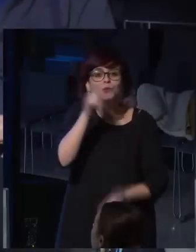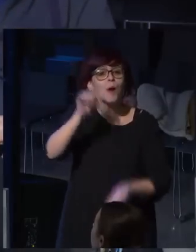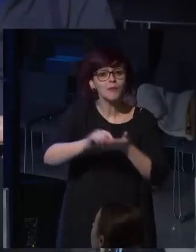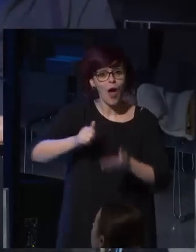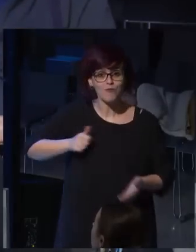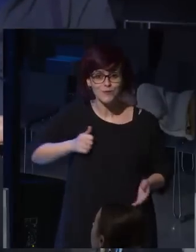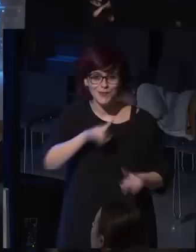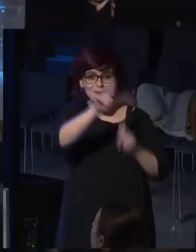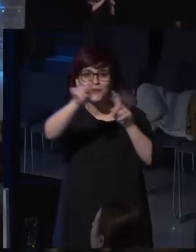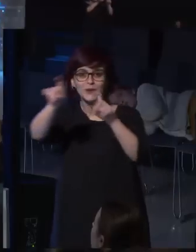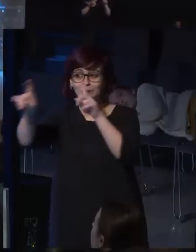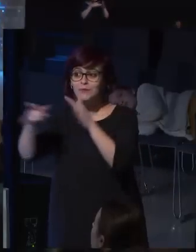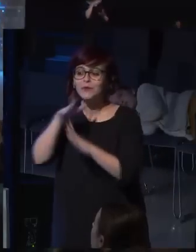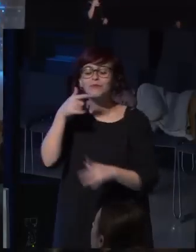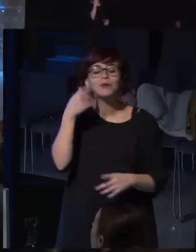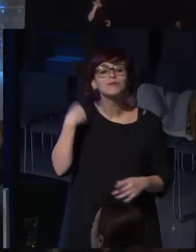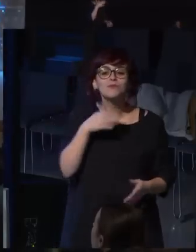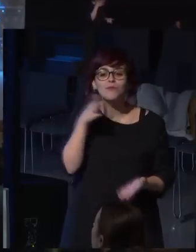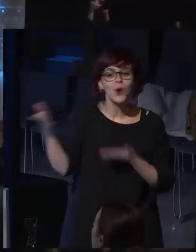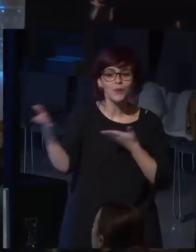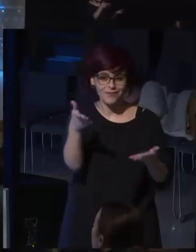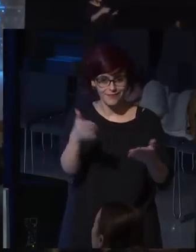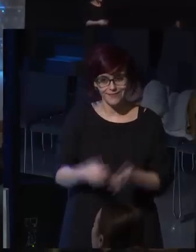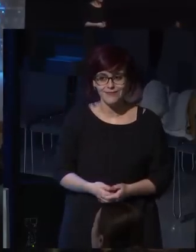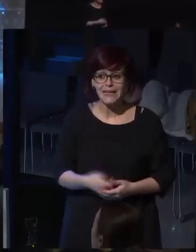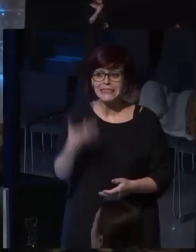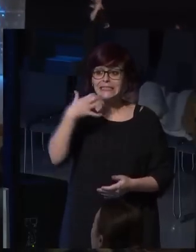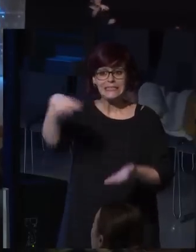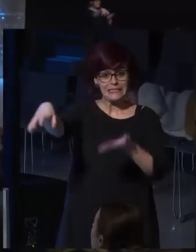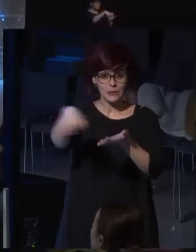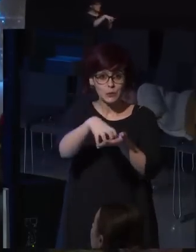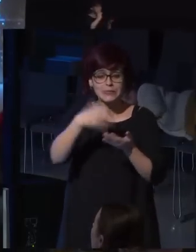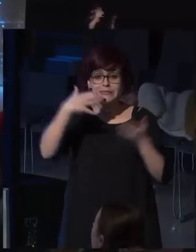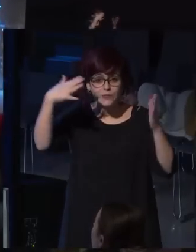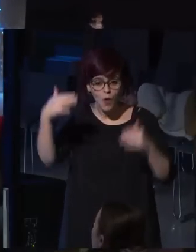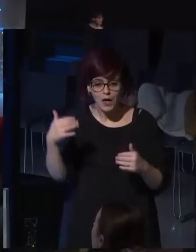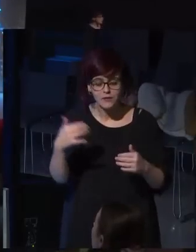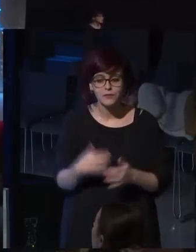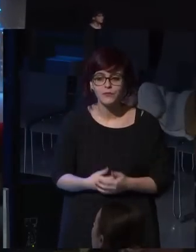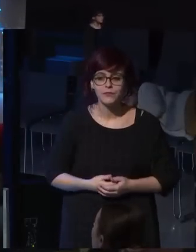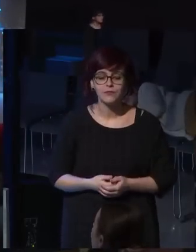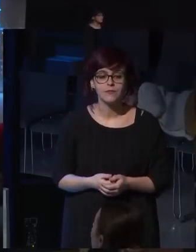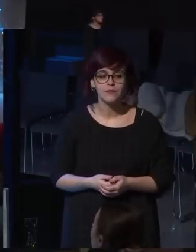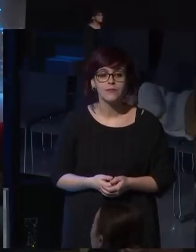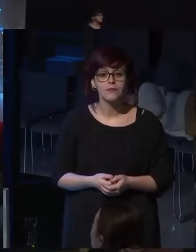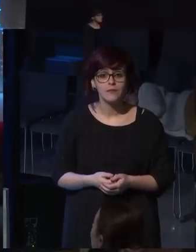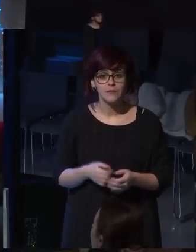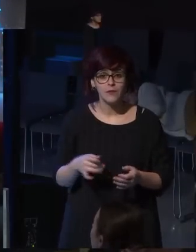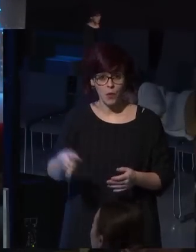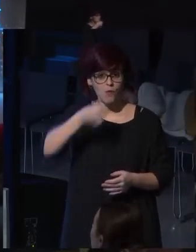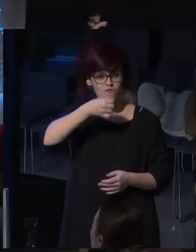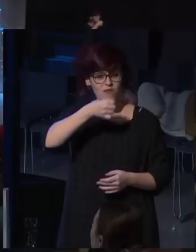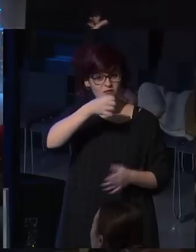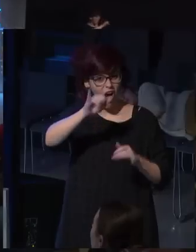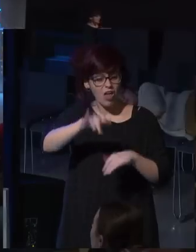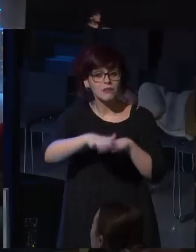para hacerlo. Y adelante, Francisco. Y si no es bueno, por favor. Y un momentito, que tenemos un micro,